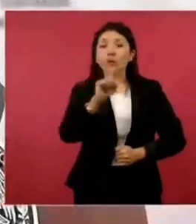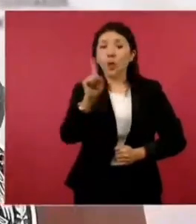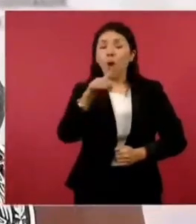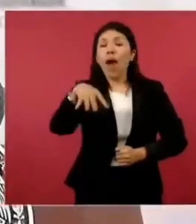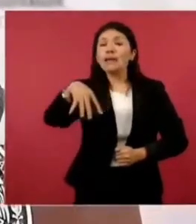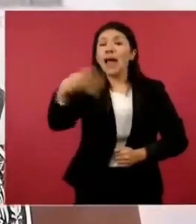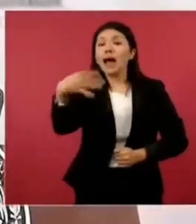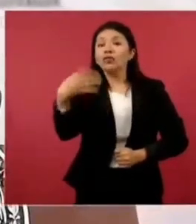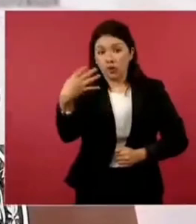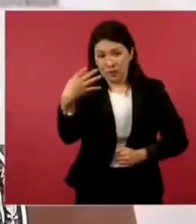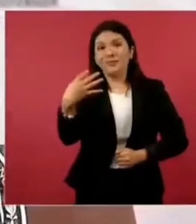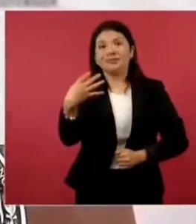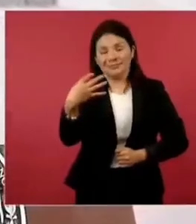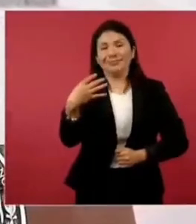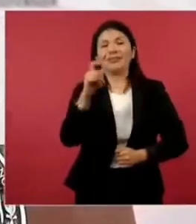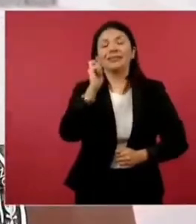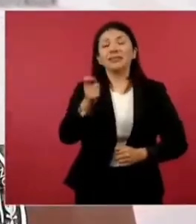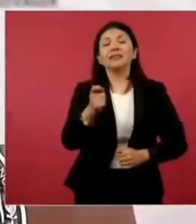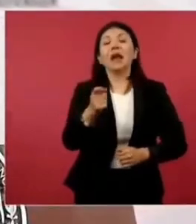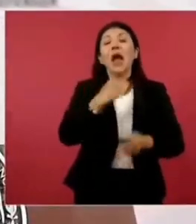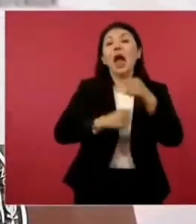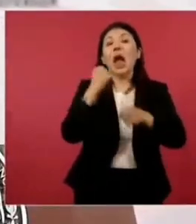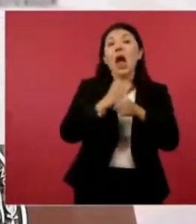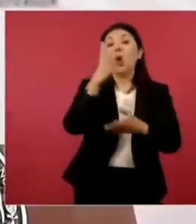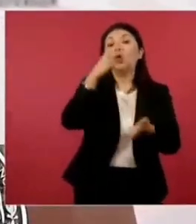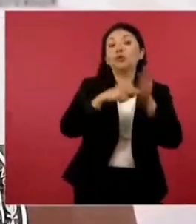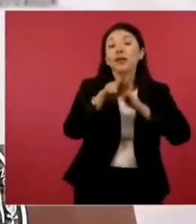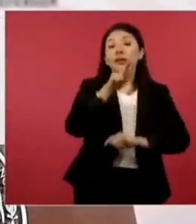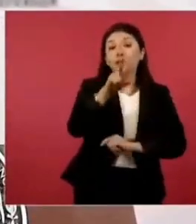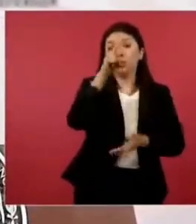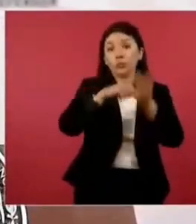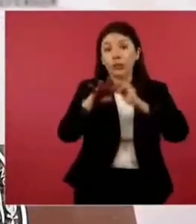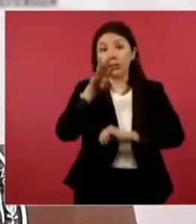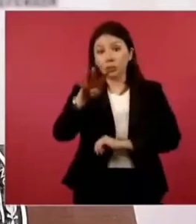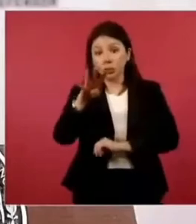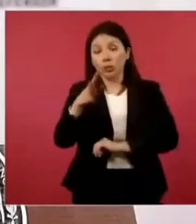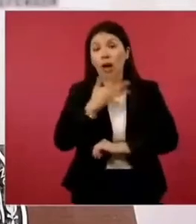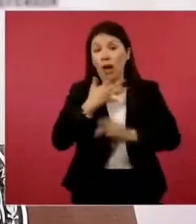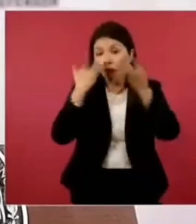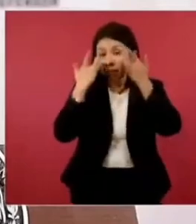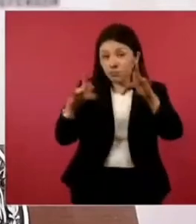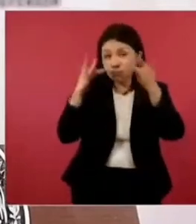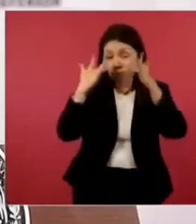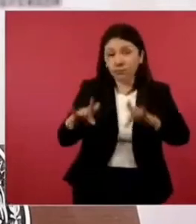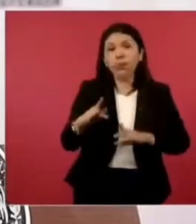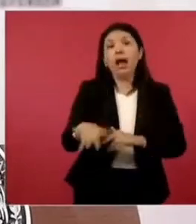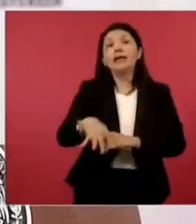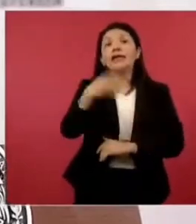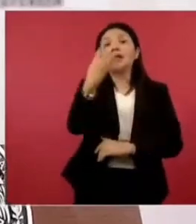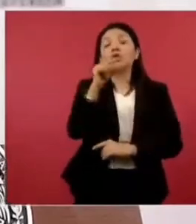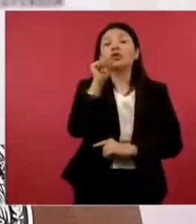14.5% fue el abandono escolar en el año 2018-2019, en educación media superior